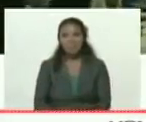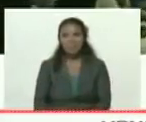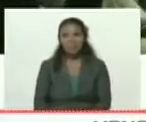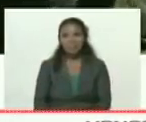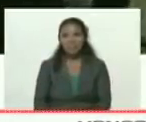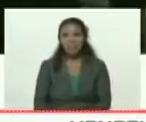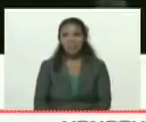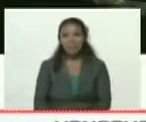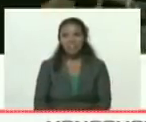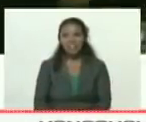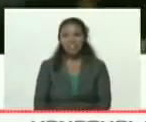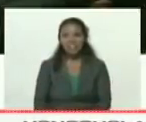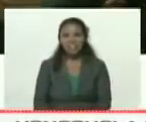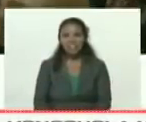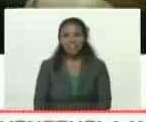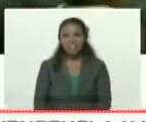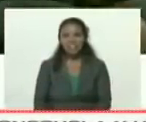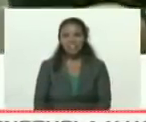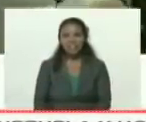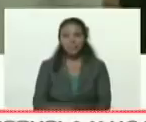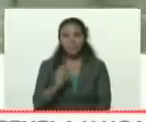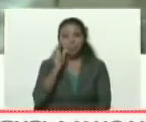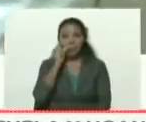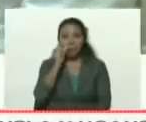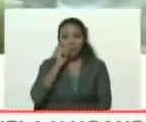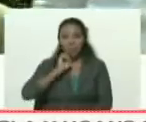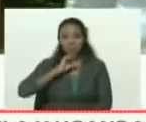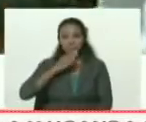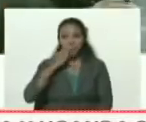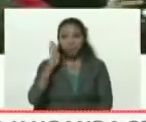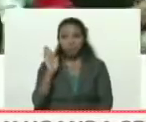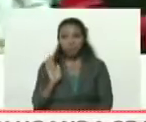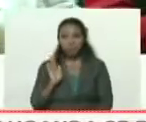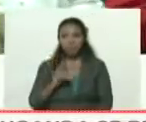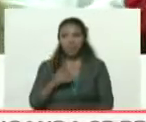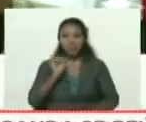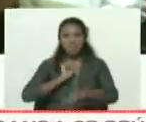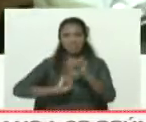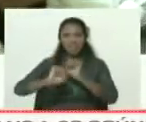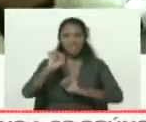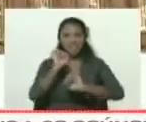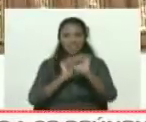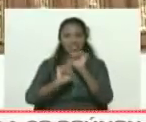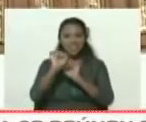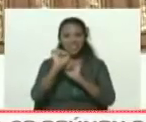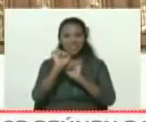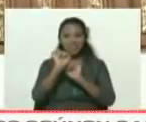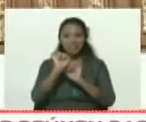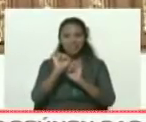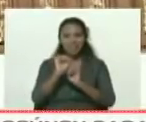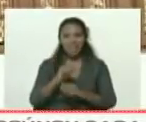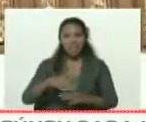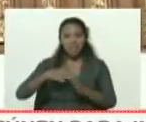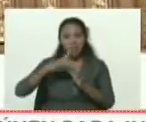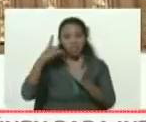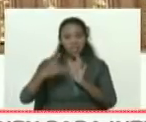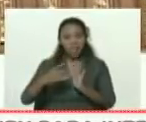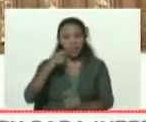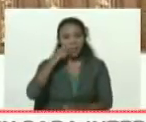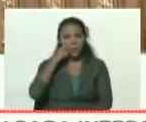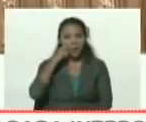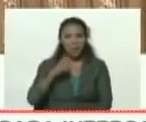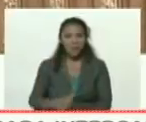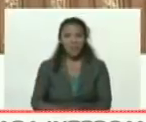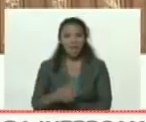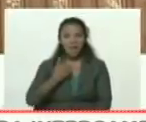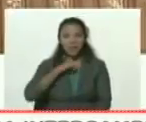Bueno, José Vicente Rangel, el gran defensor, ese sí, de los derechos humanos en nuestro